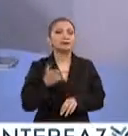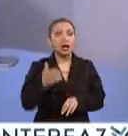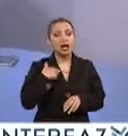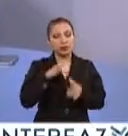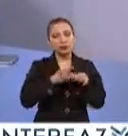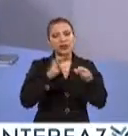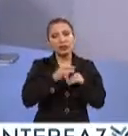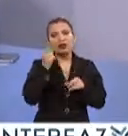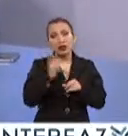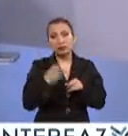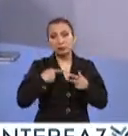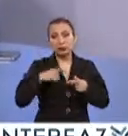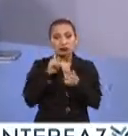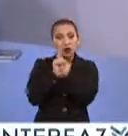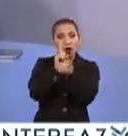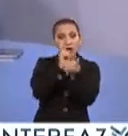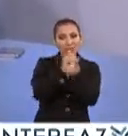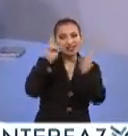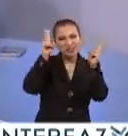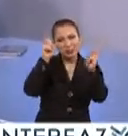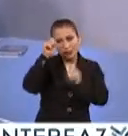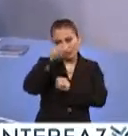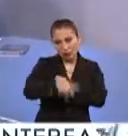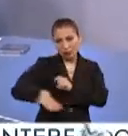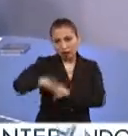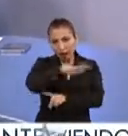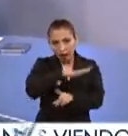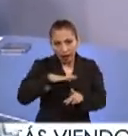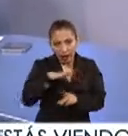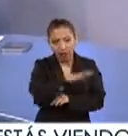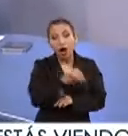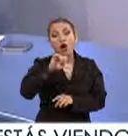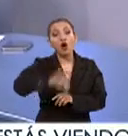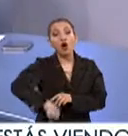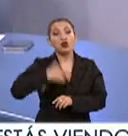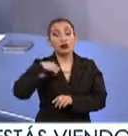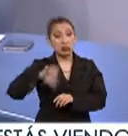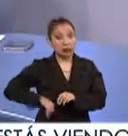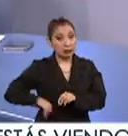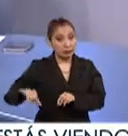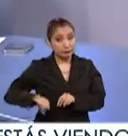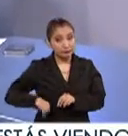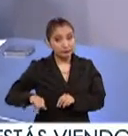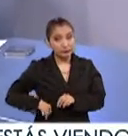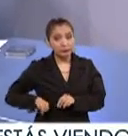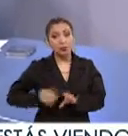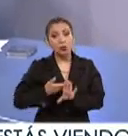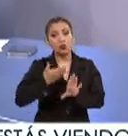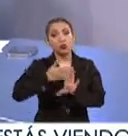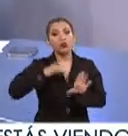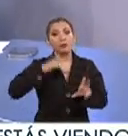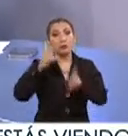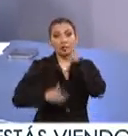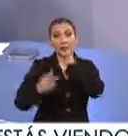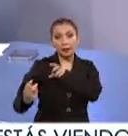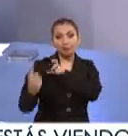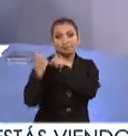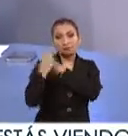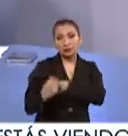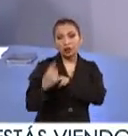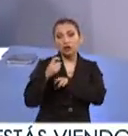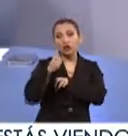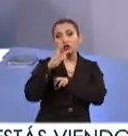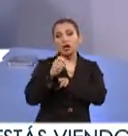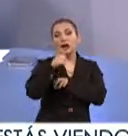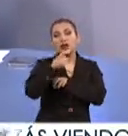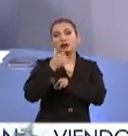estaremos platicando con personas involucradas en este sector. Hoy tendremos una muy interesante charla con la